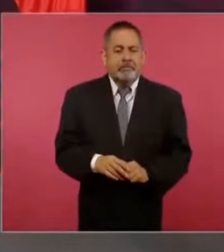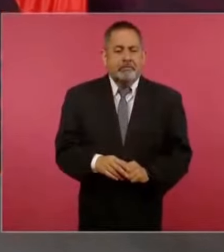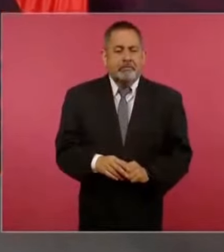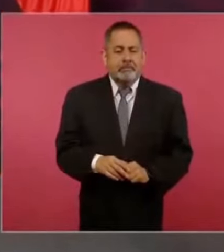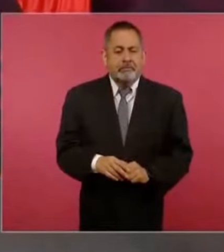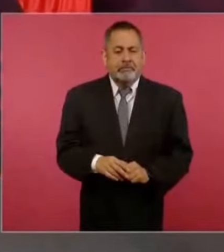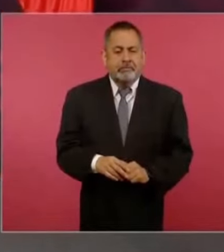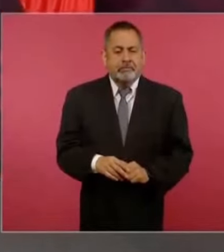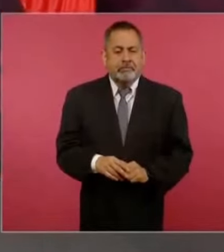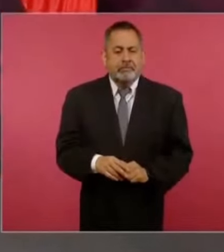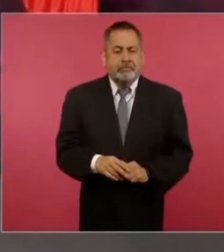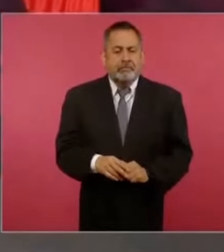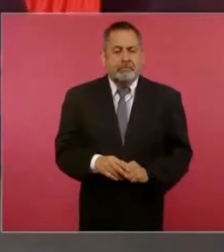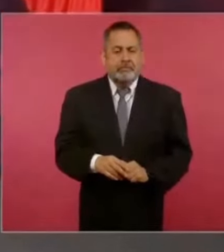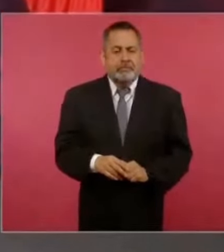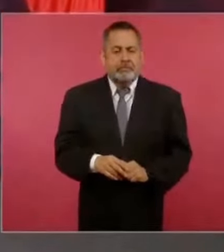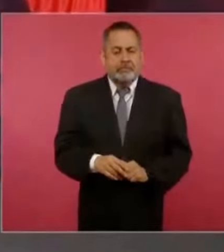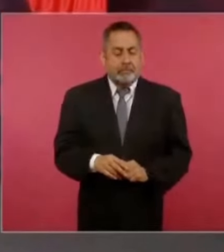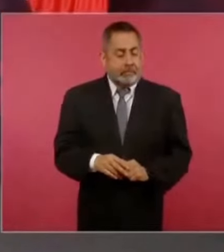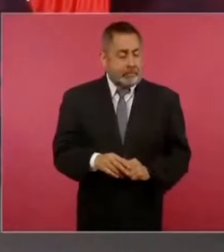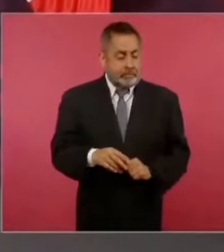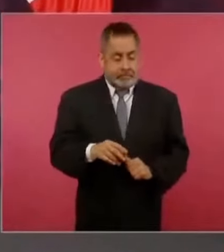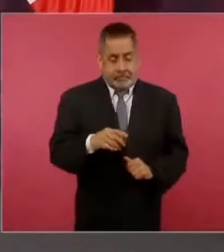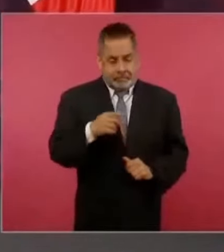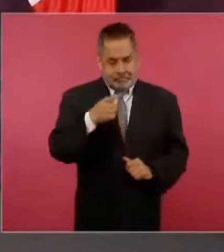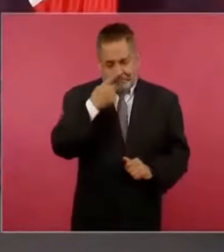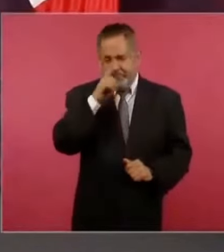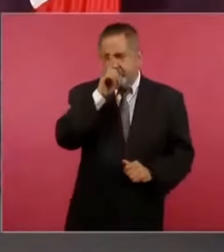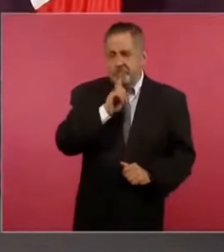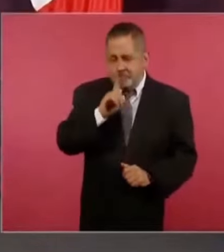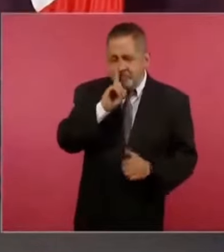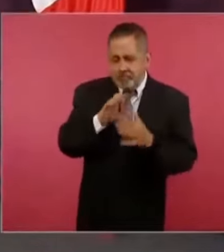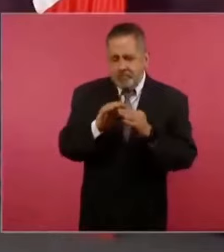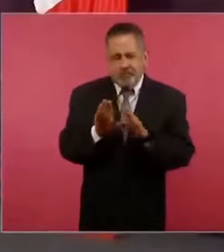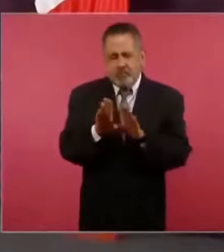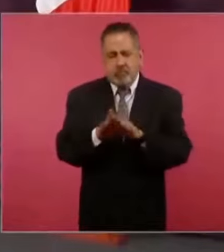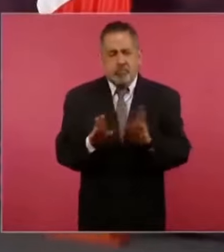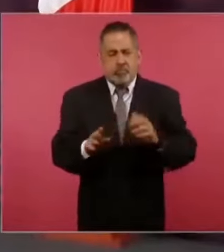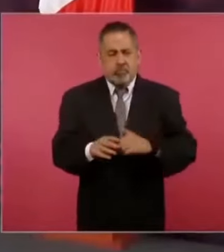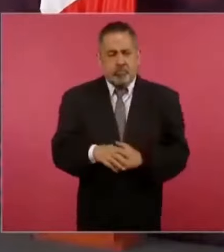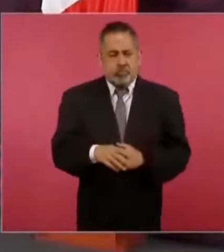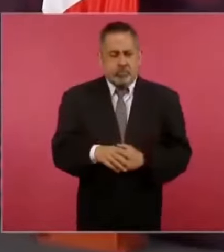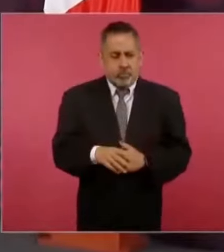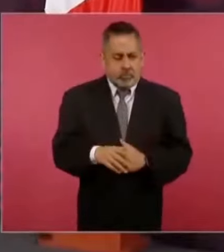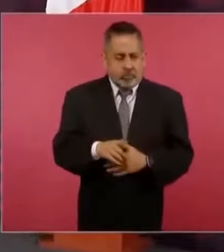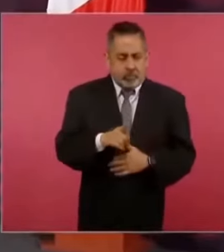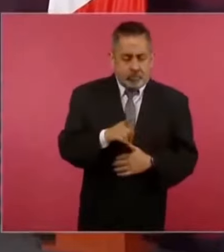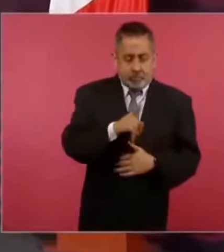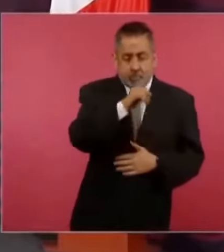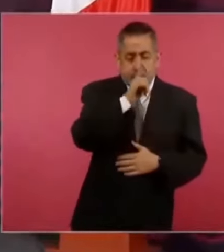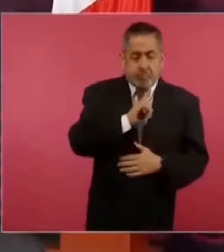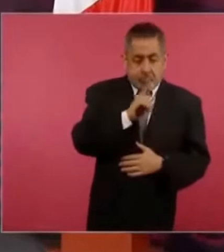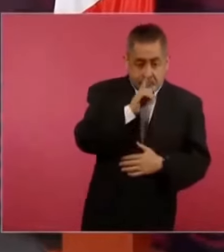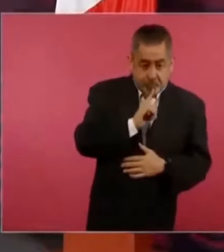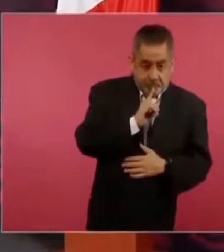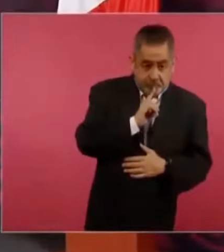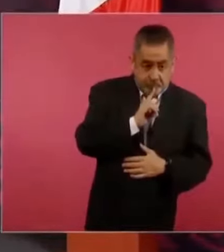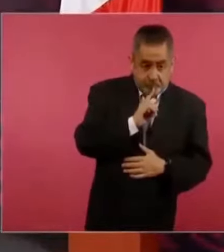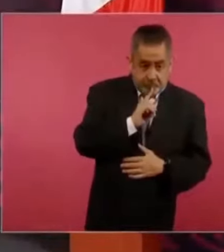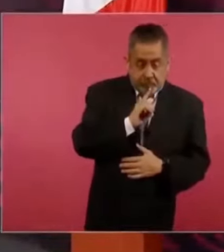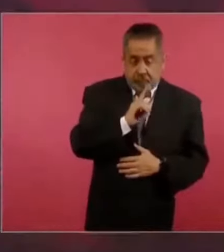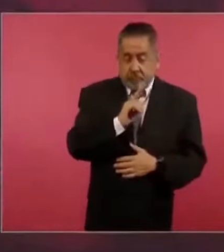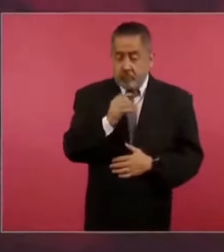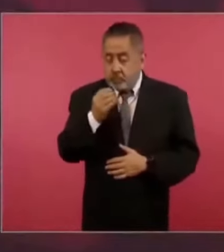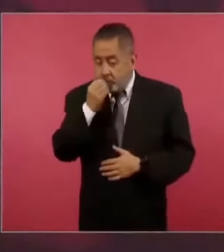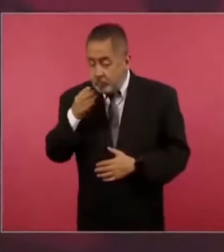eh para mentir y comer pescado hay que tener